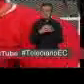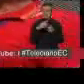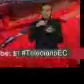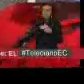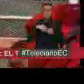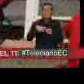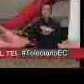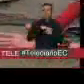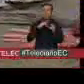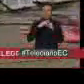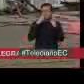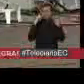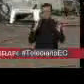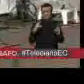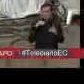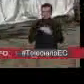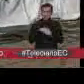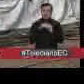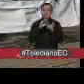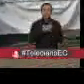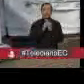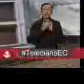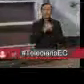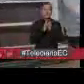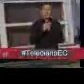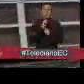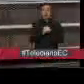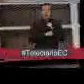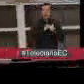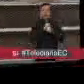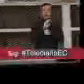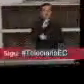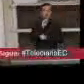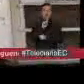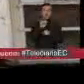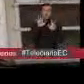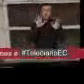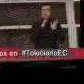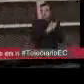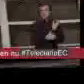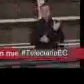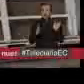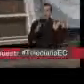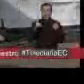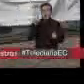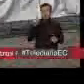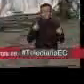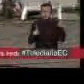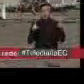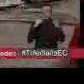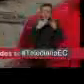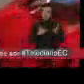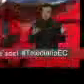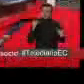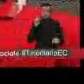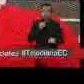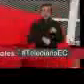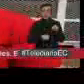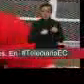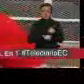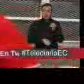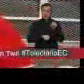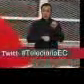instaló en ese cantón desde noviembre de 2018 y por el tiempo de uso se registran daños en los compresores de aire